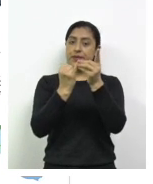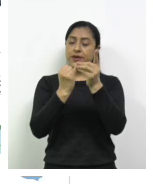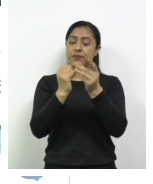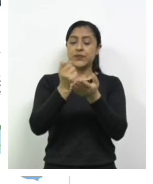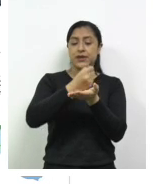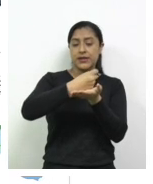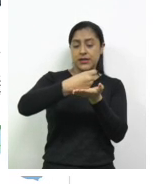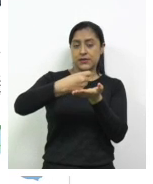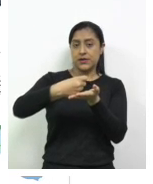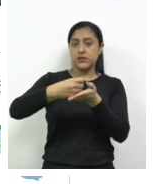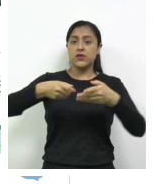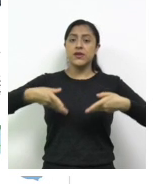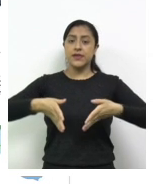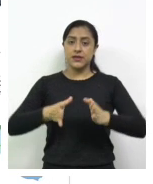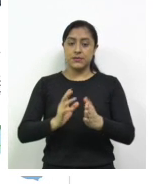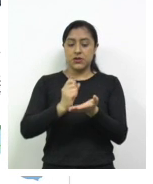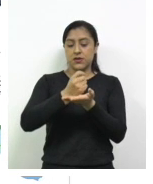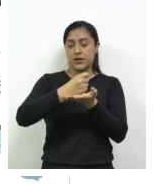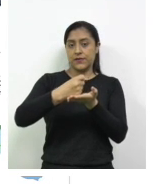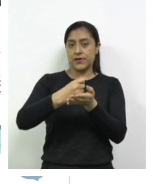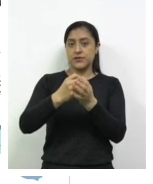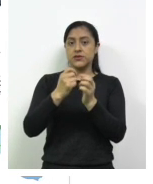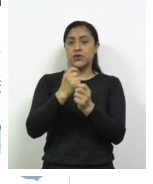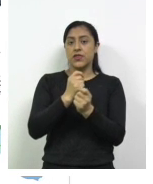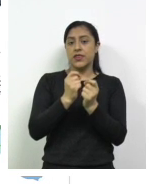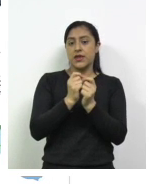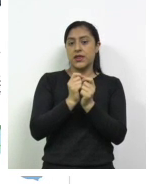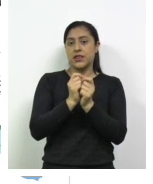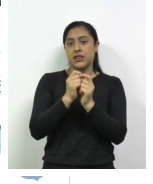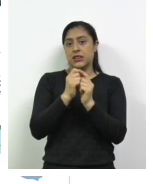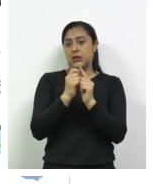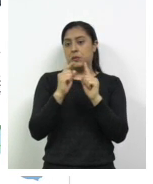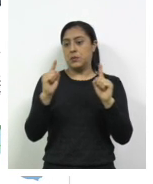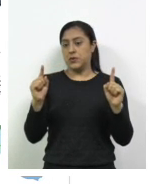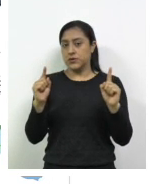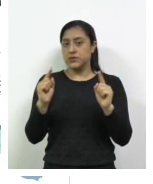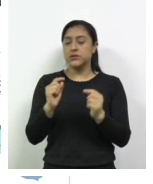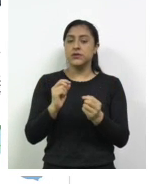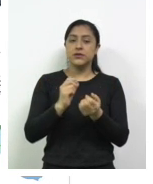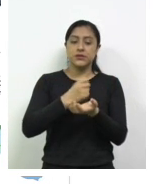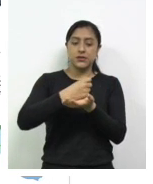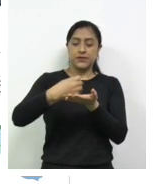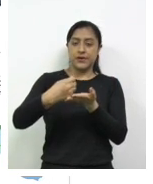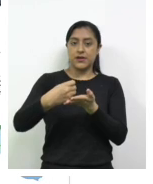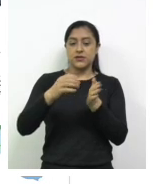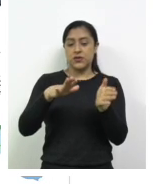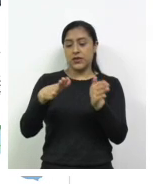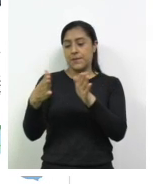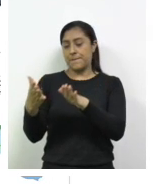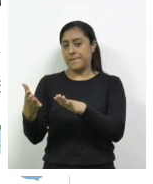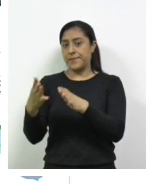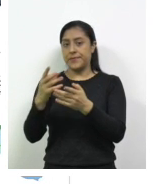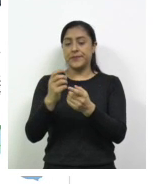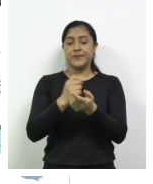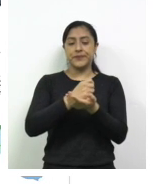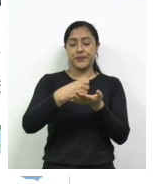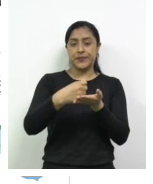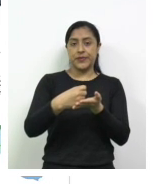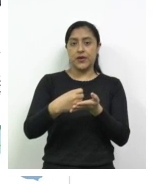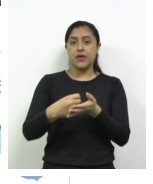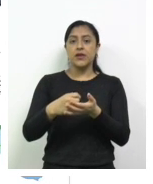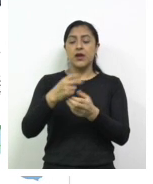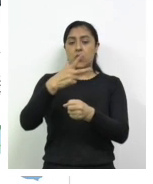certificación de bp y certificación de nacimiento certificación de divorcio y defunción también se puede obtener el certificado